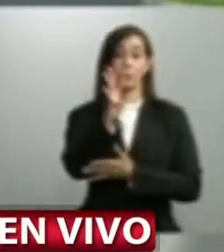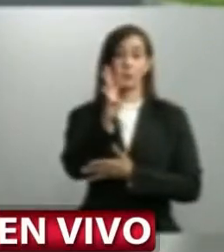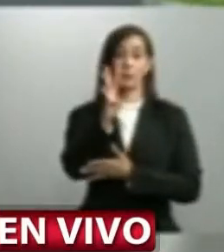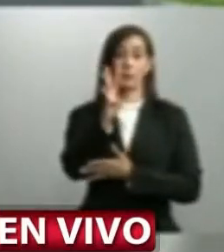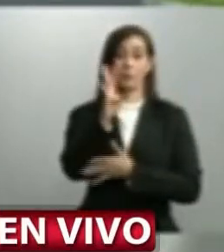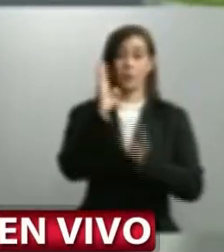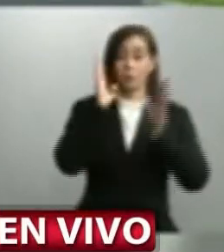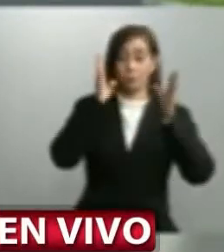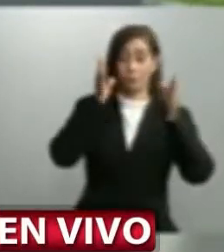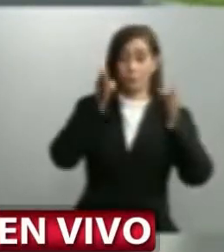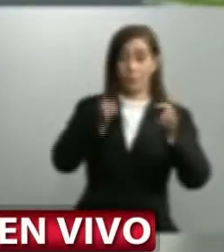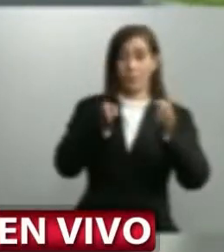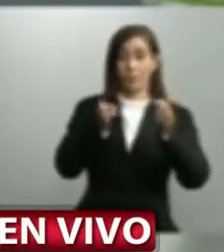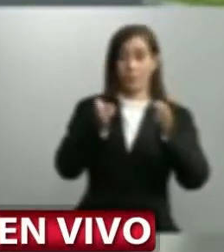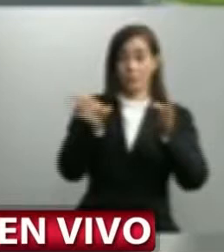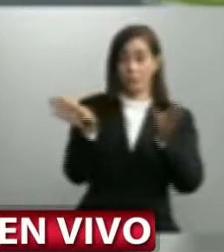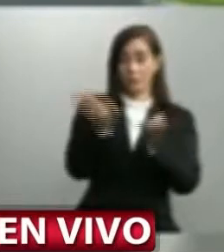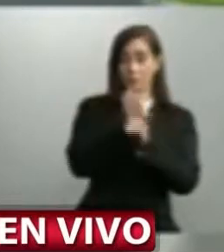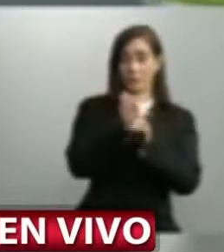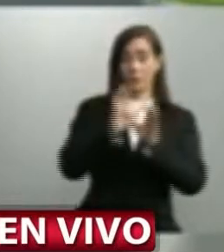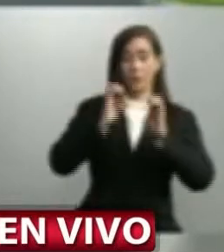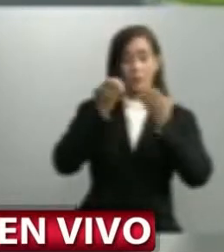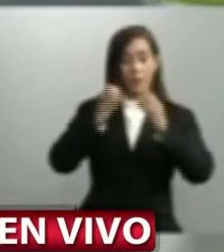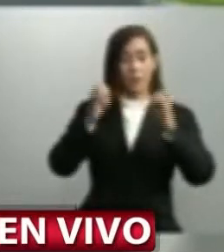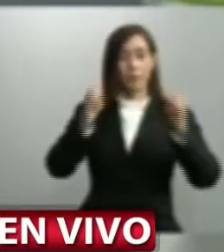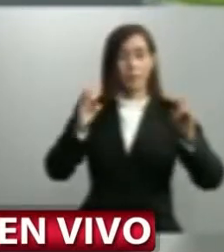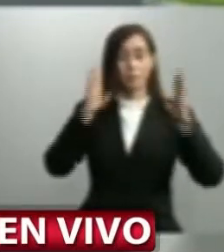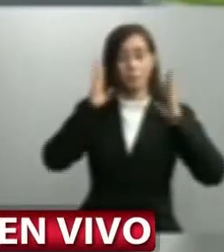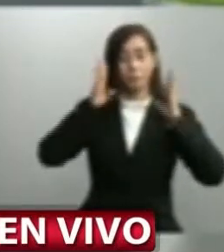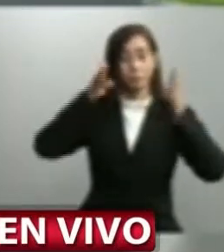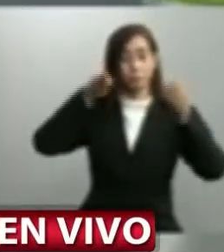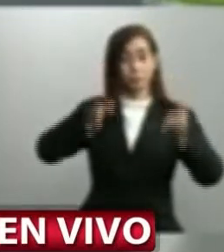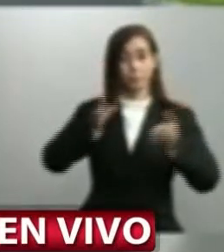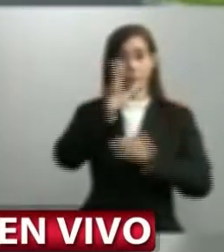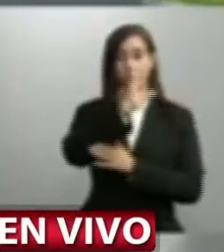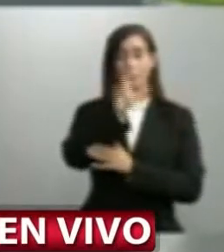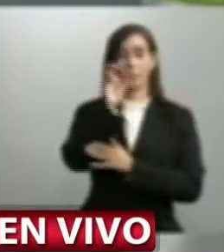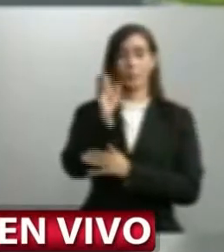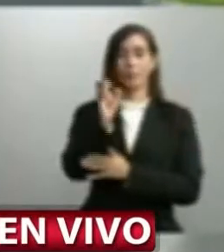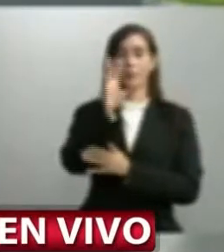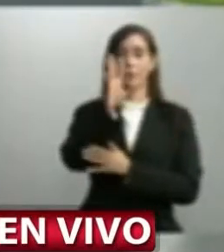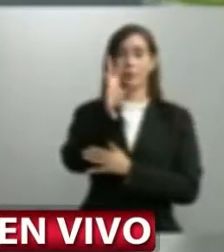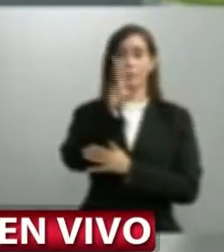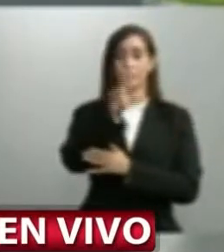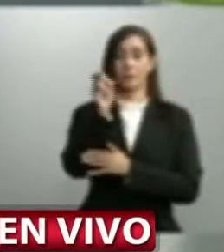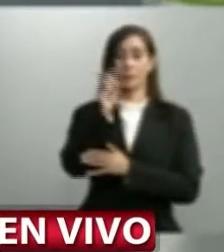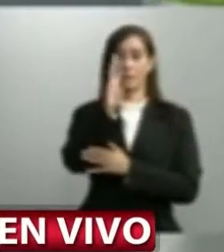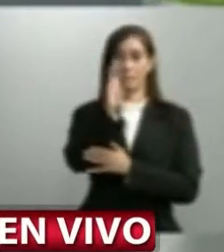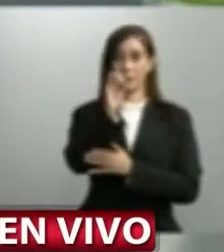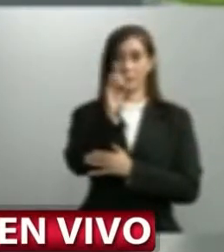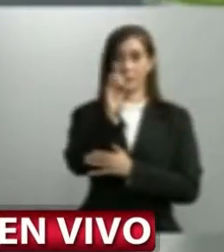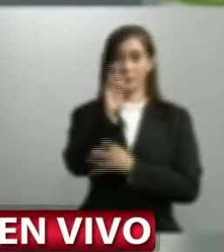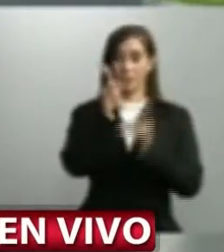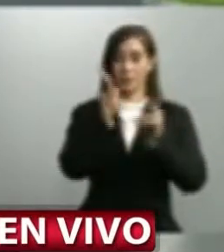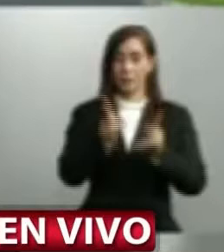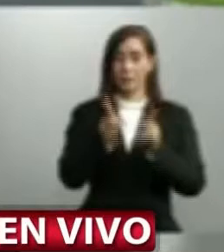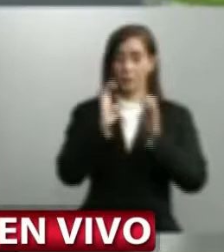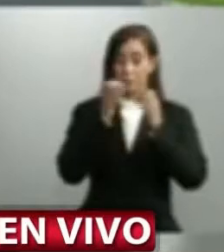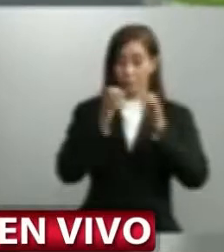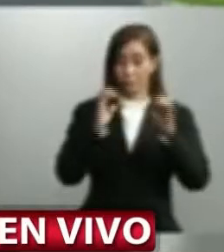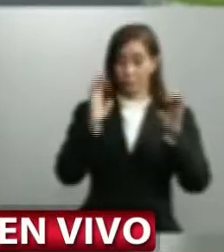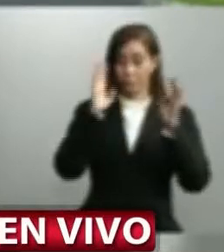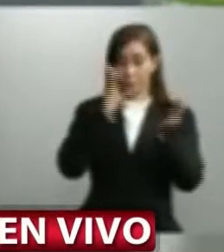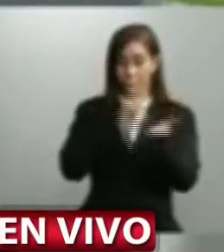13.494, con un total de emergencias atendidas de 350. Continúa